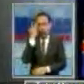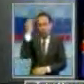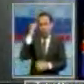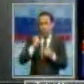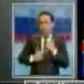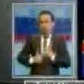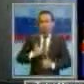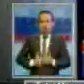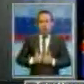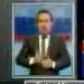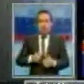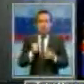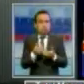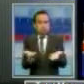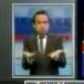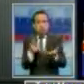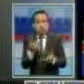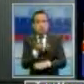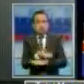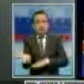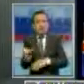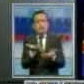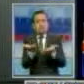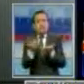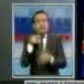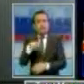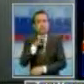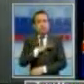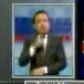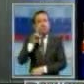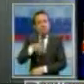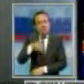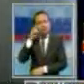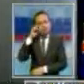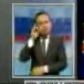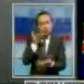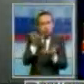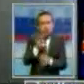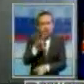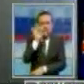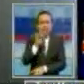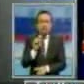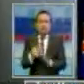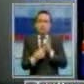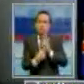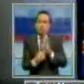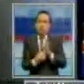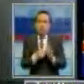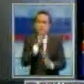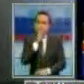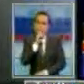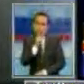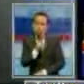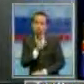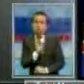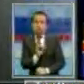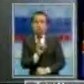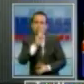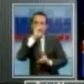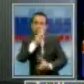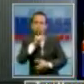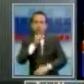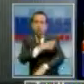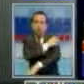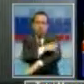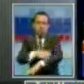profesional, que está disponible para servir a su país. Y yo creo que debería ser un criterio también, como señal de también reconocer el perfil profesional de aquellos que no